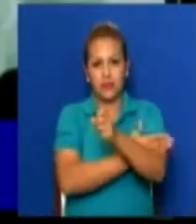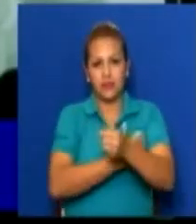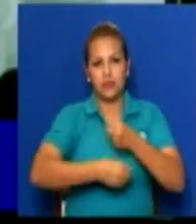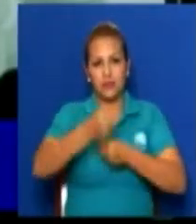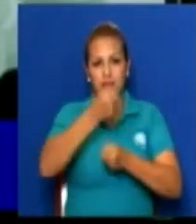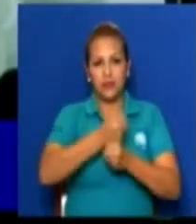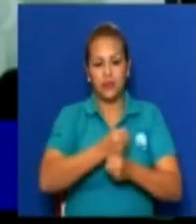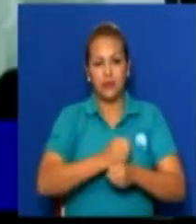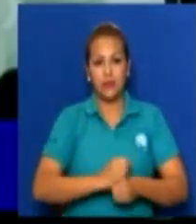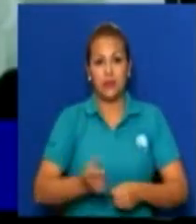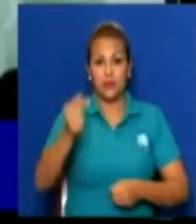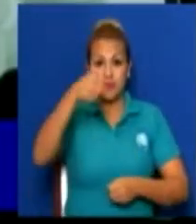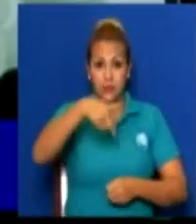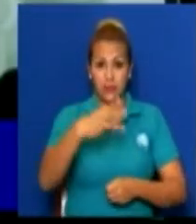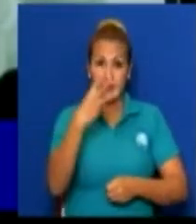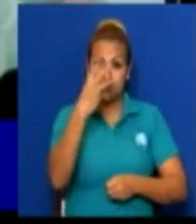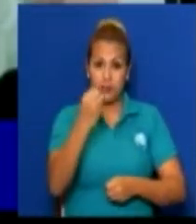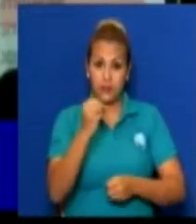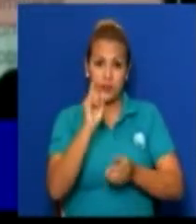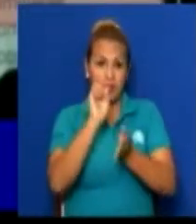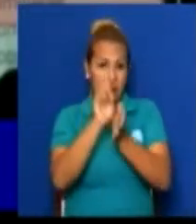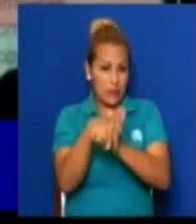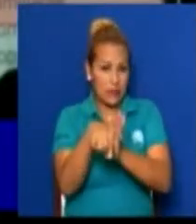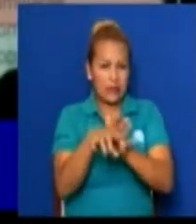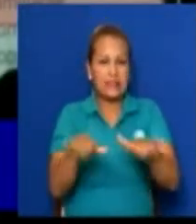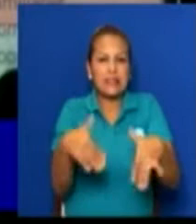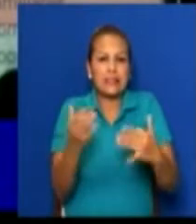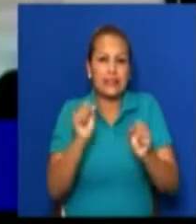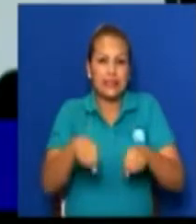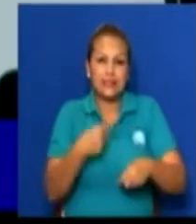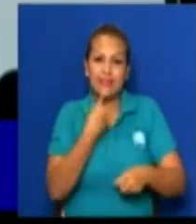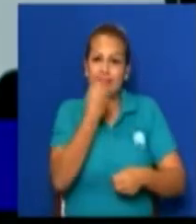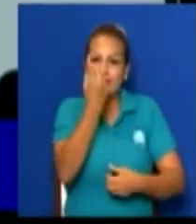Y en estos 30 segundos, ¿qué puedo decir?